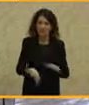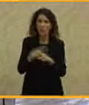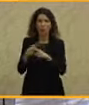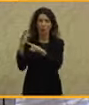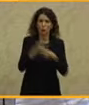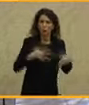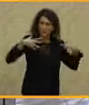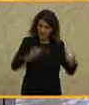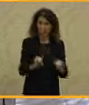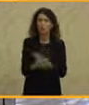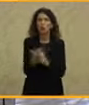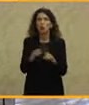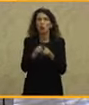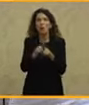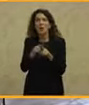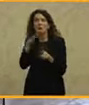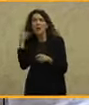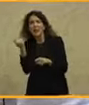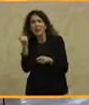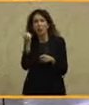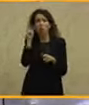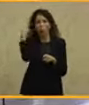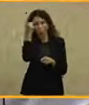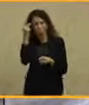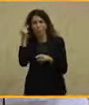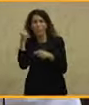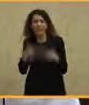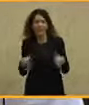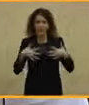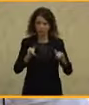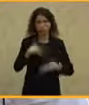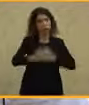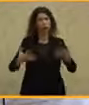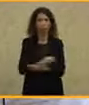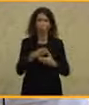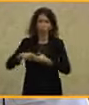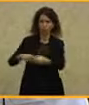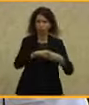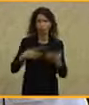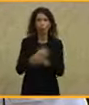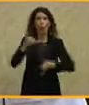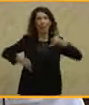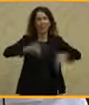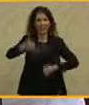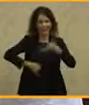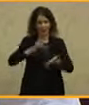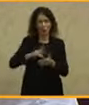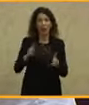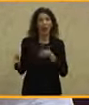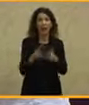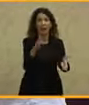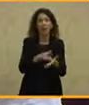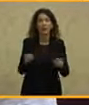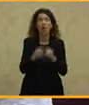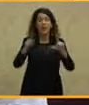exclusión, y ya no quedará talento perdido por el camino. Viene al caso el ciclista al que, en plena carrera,